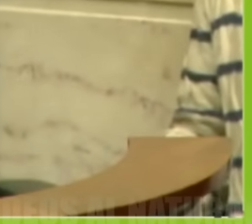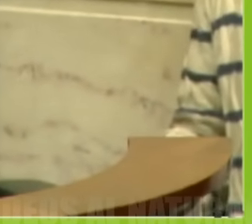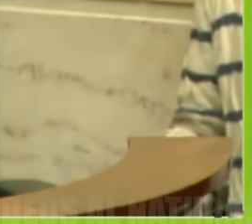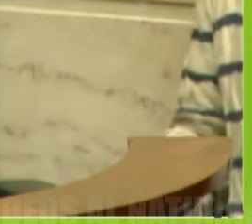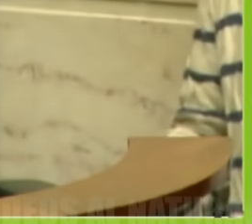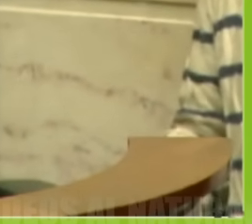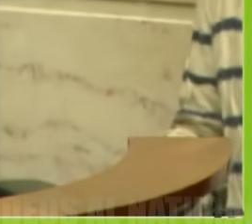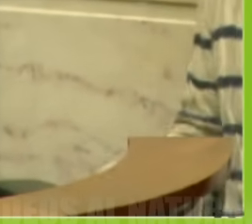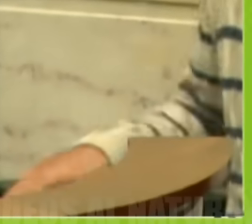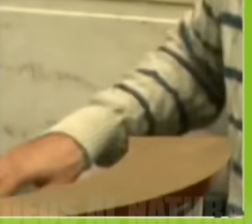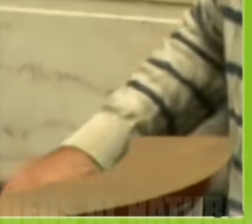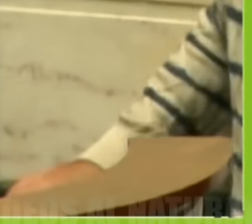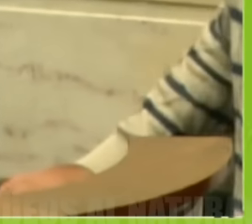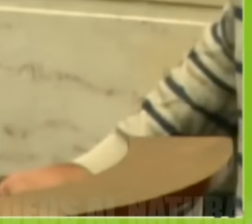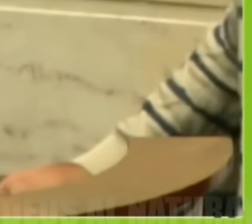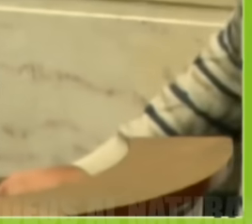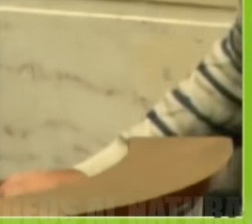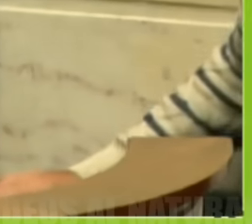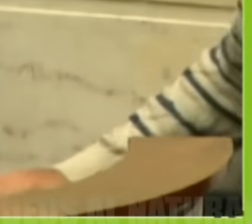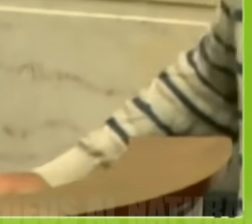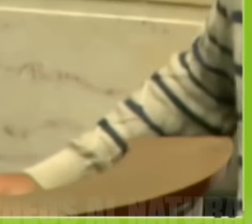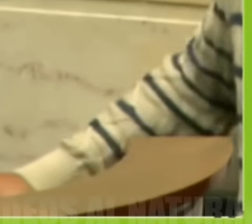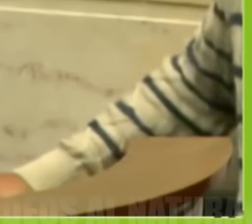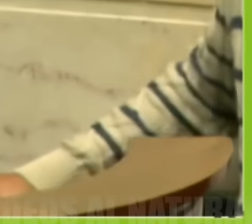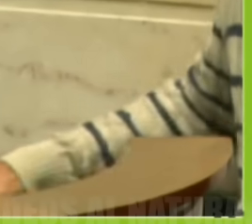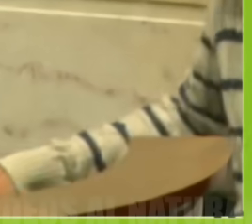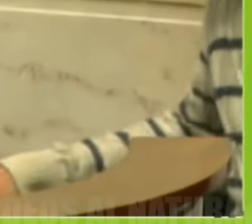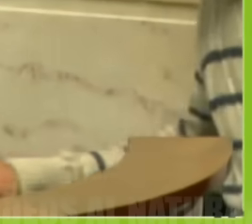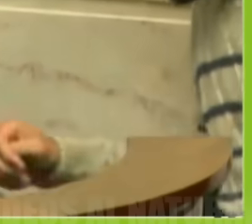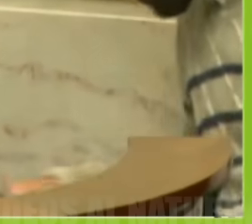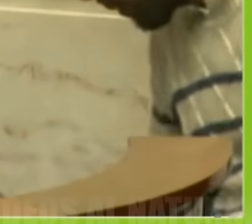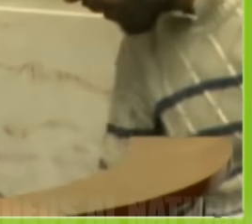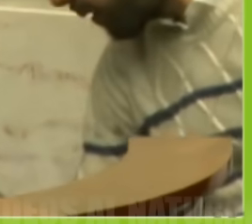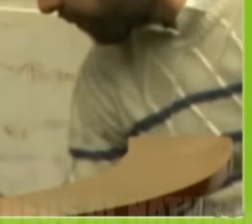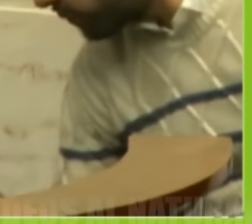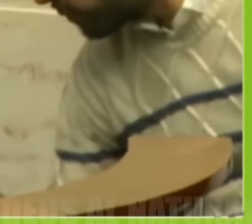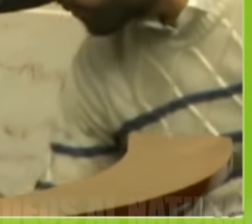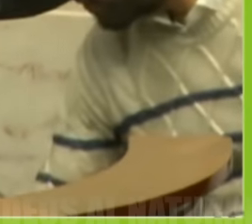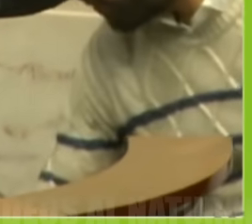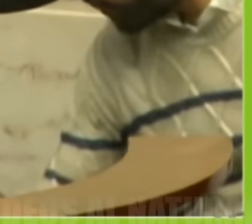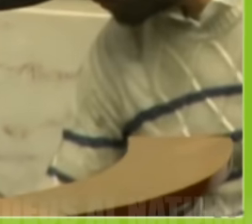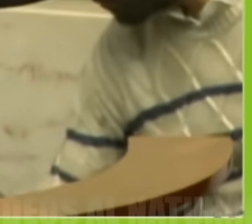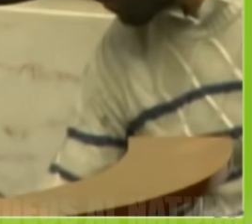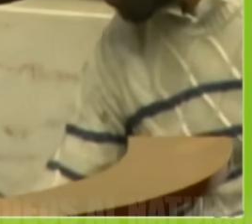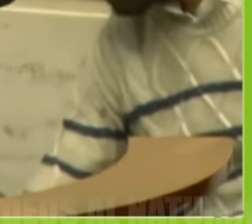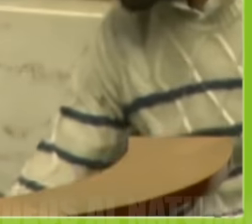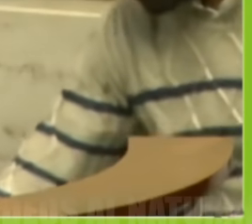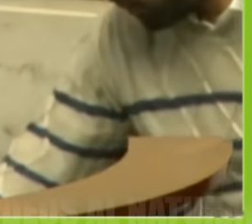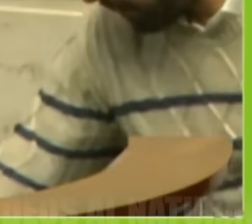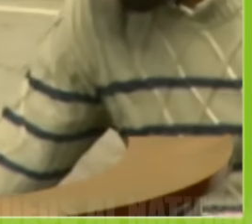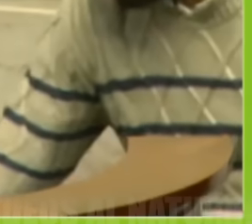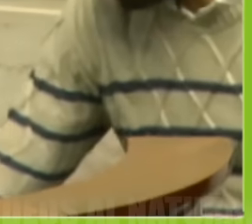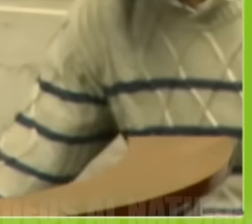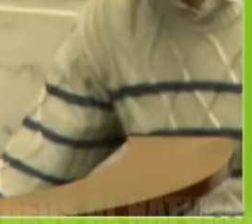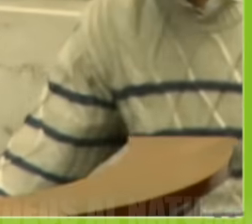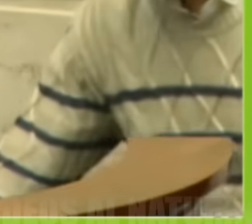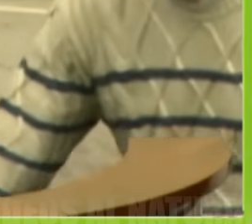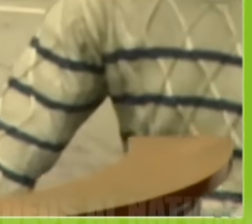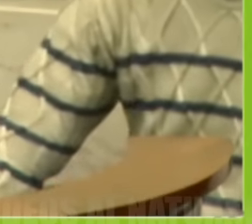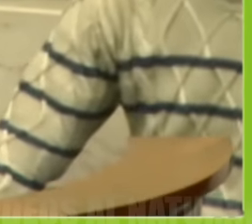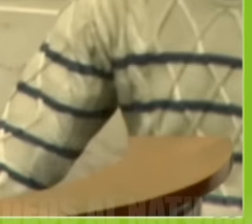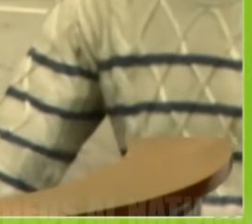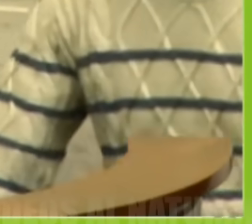que nos provoquemos en una confrontación con el gobierno. Quiero atribuirle